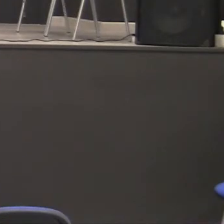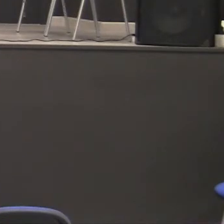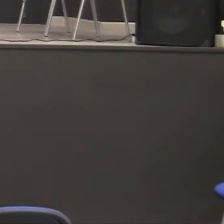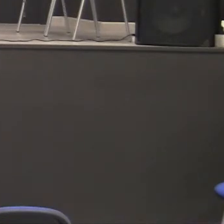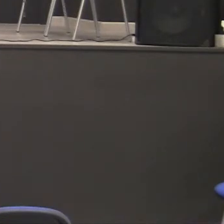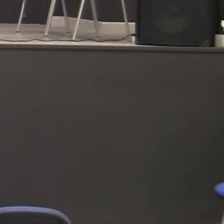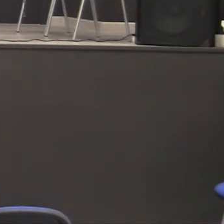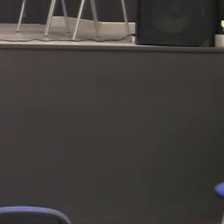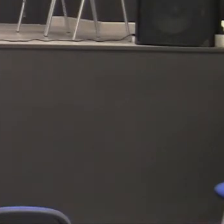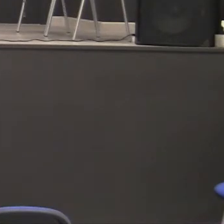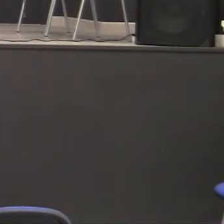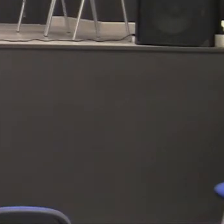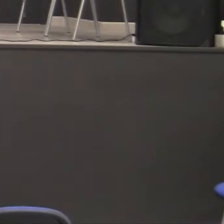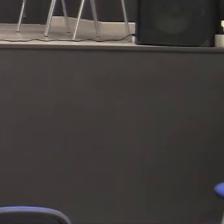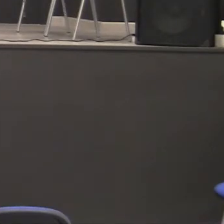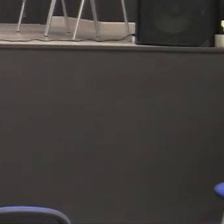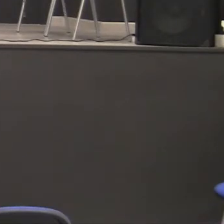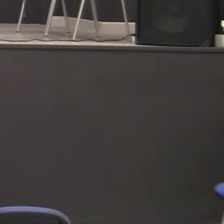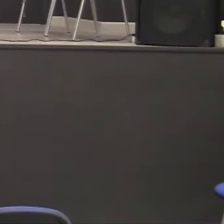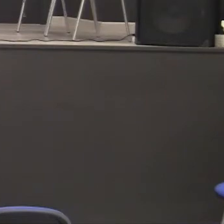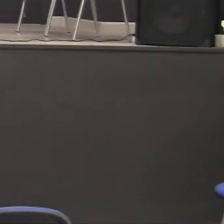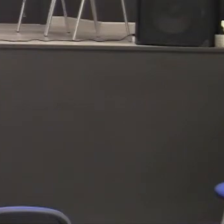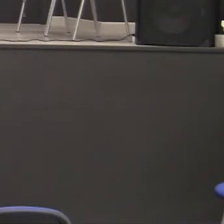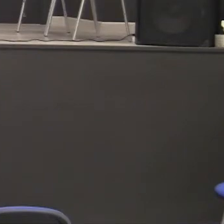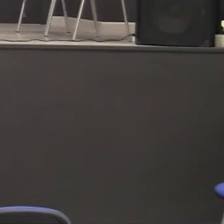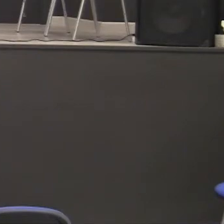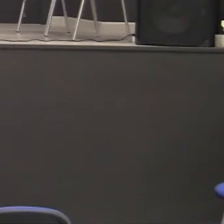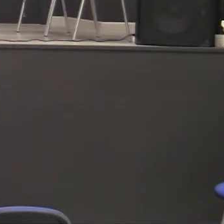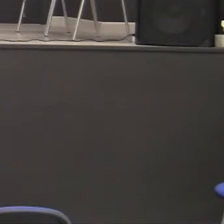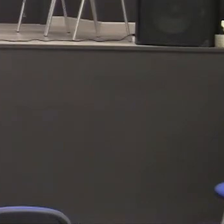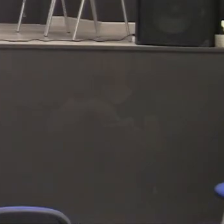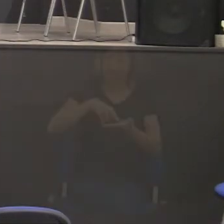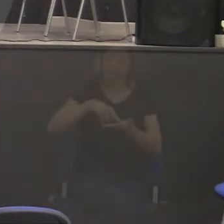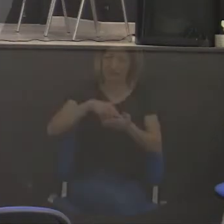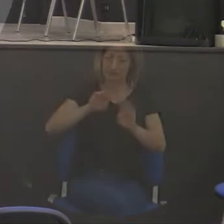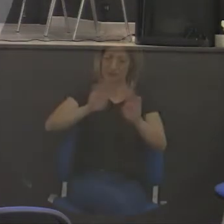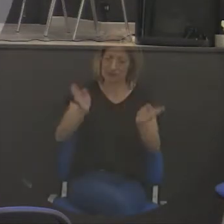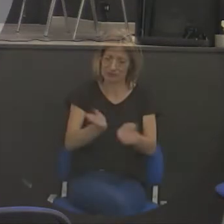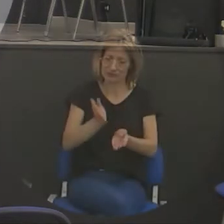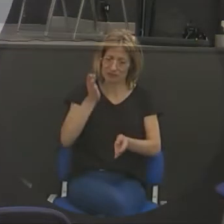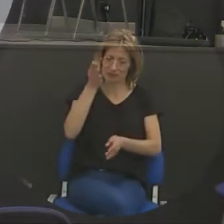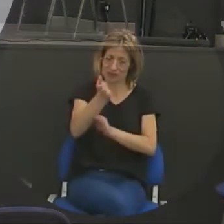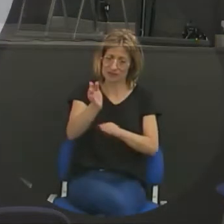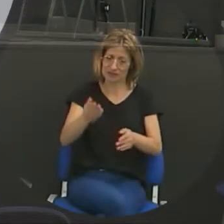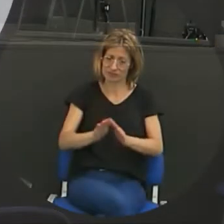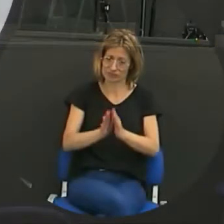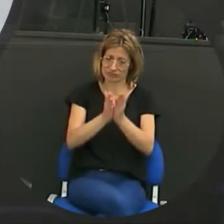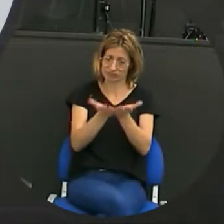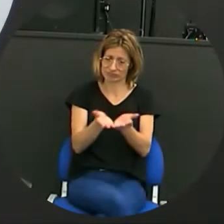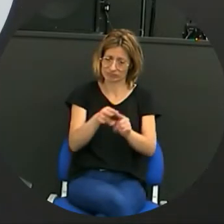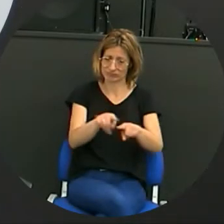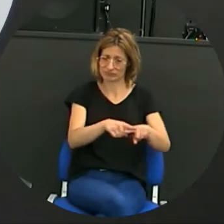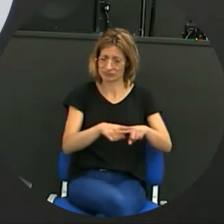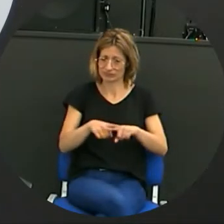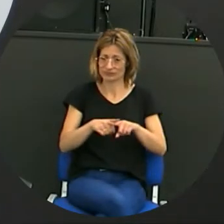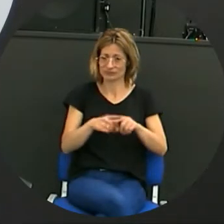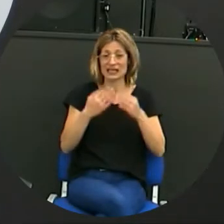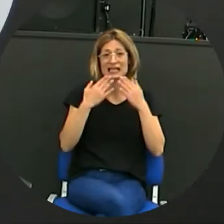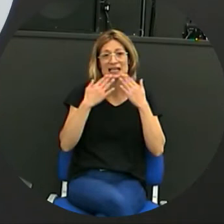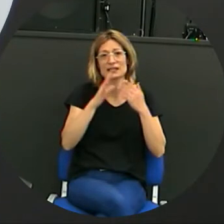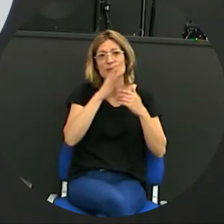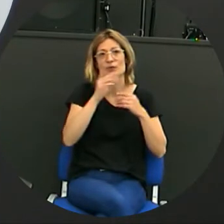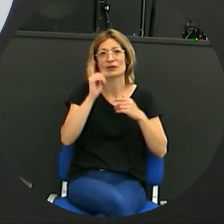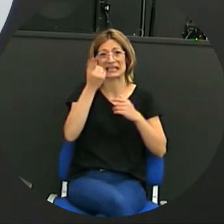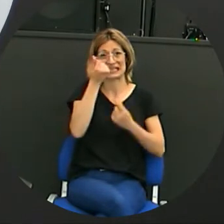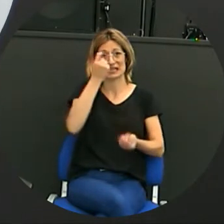levantar los discípulos para las 237 naciones. Gracias por la economía para poder, Señor, levantar también